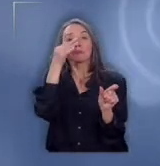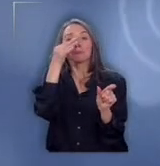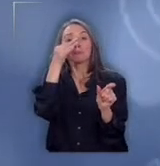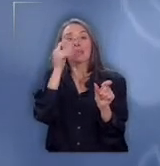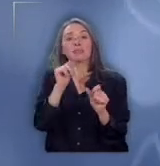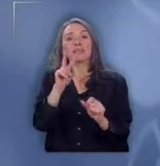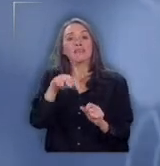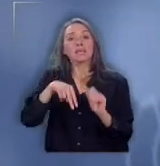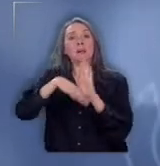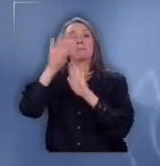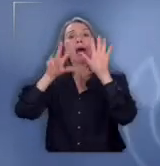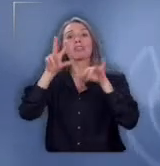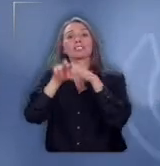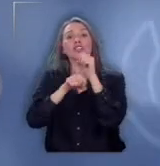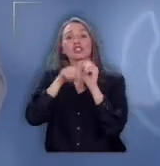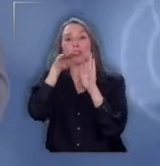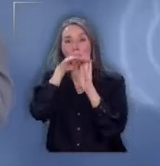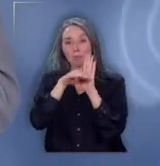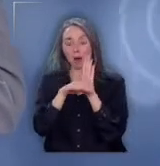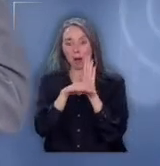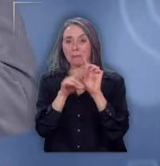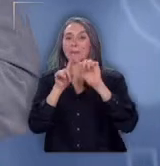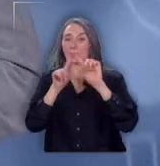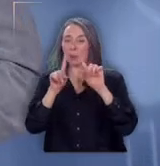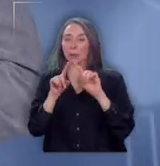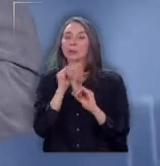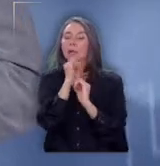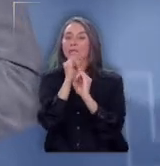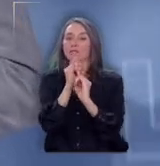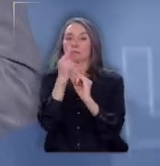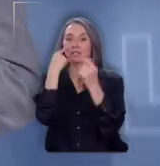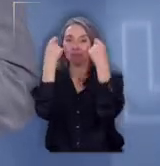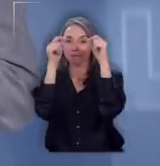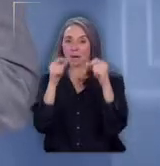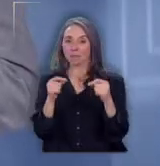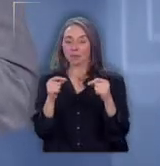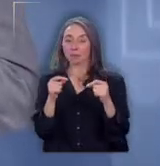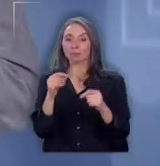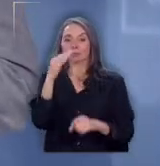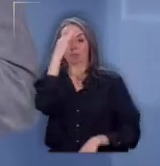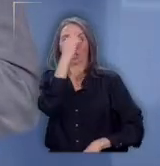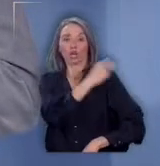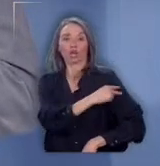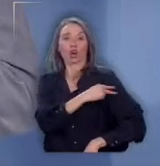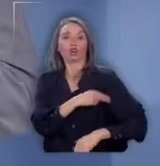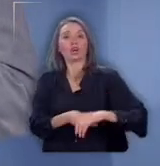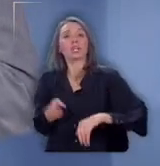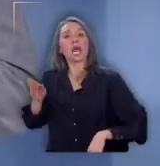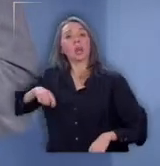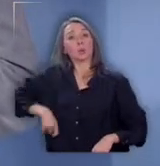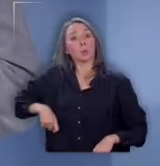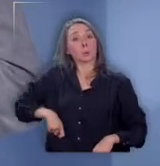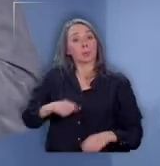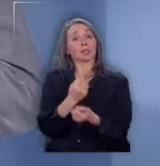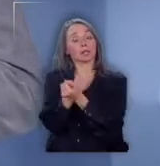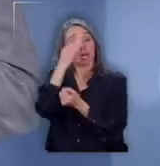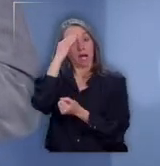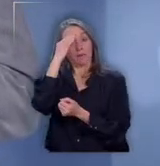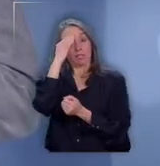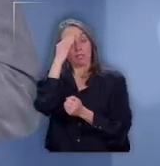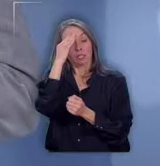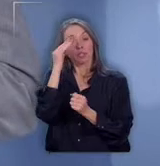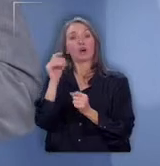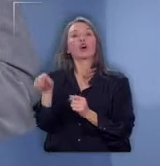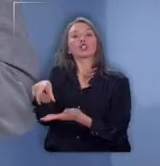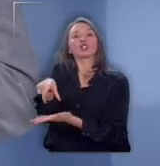programas para mayores de 18 años seguimos revisando otras informaciones un Coronel en retiro de carabineros repeli a balazos un asalto en una